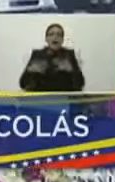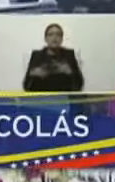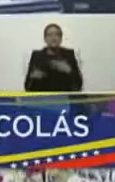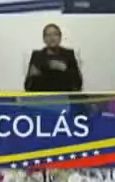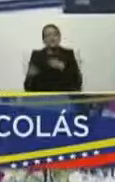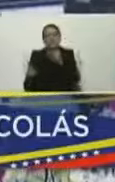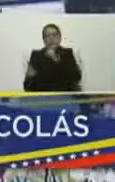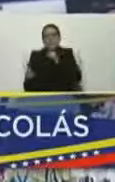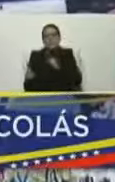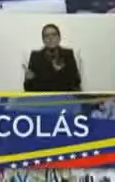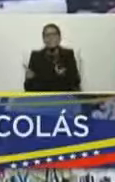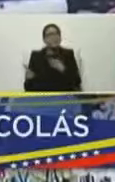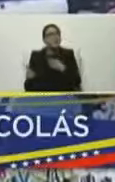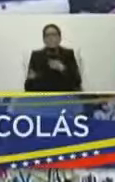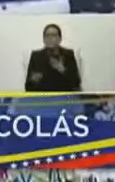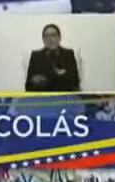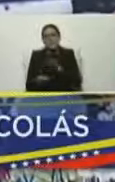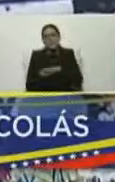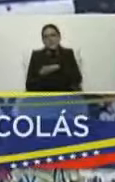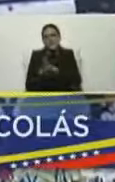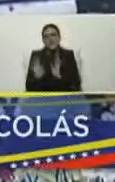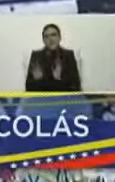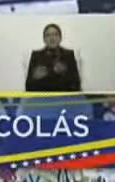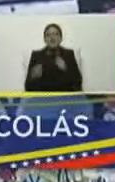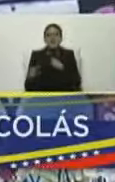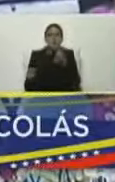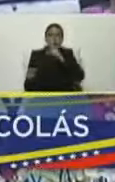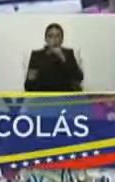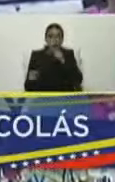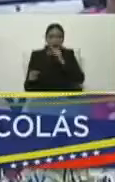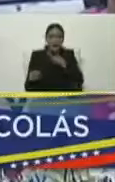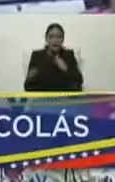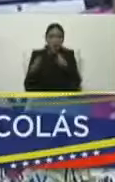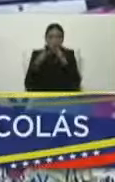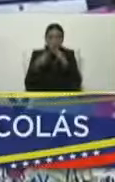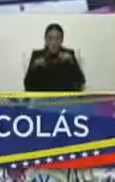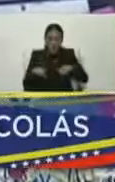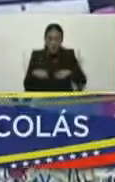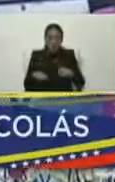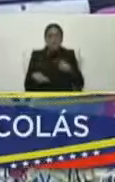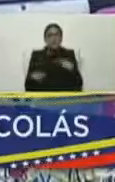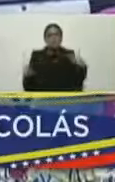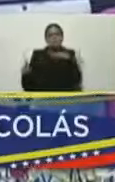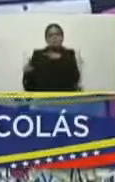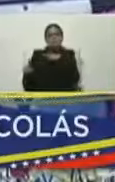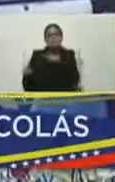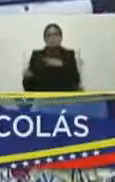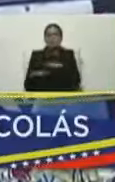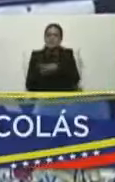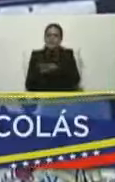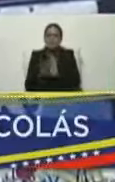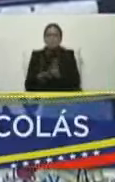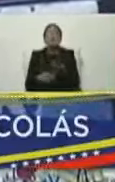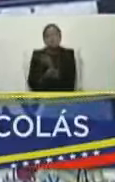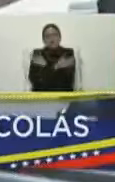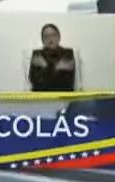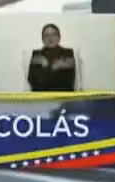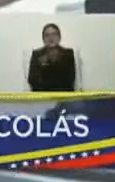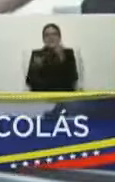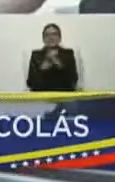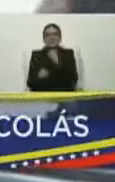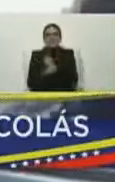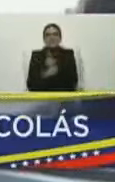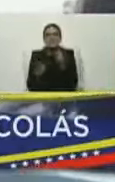mi peregrinación sagrada. Y si me como un helado, me voy a quedar afónico. Pero te felicito, Carlos. Muchas gracias.